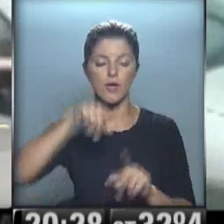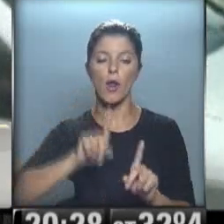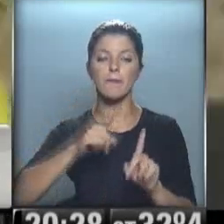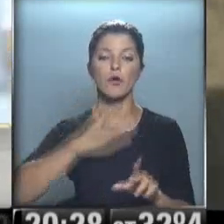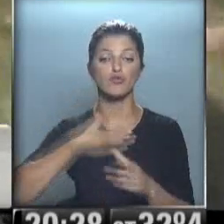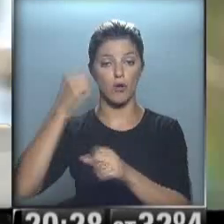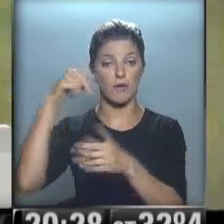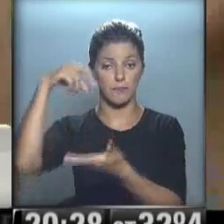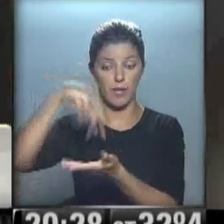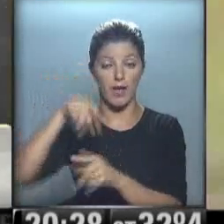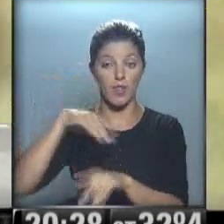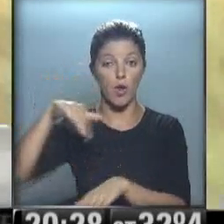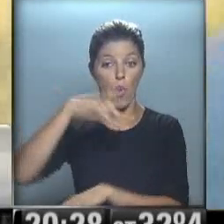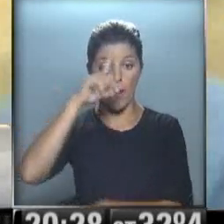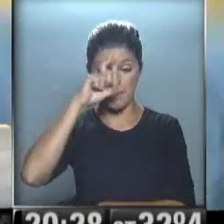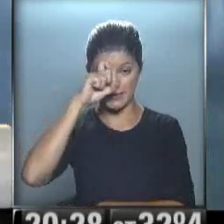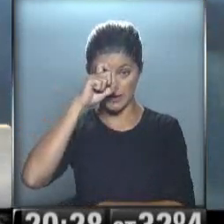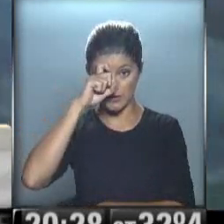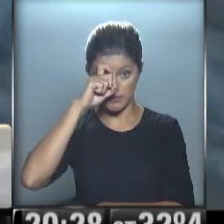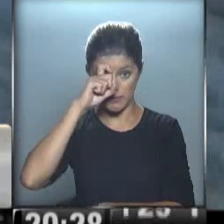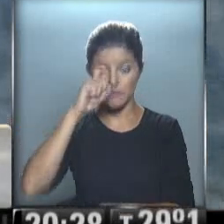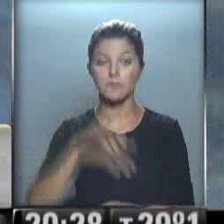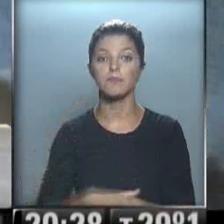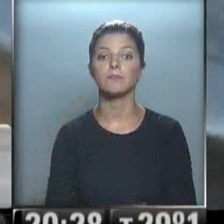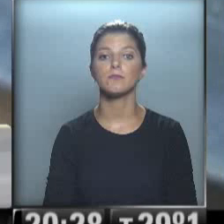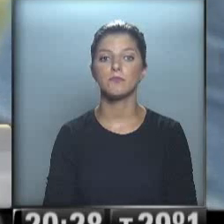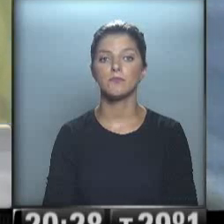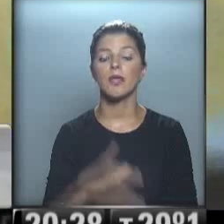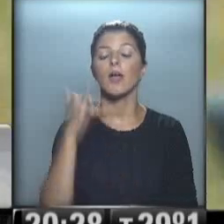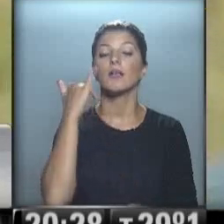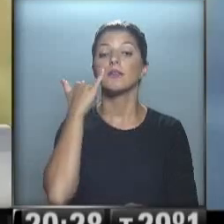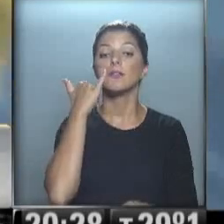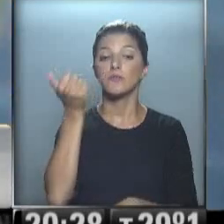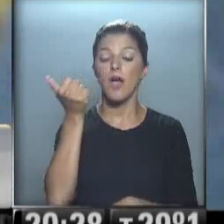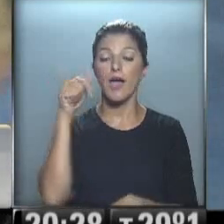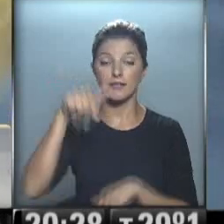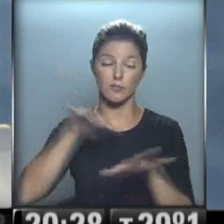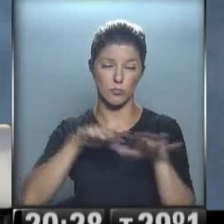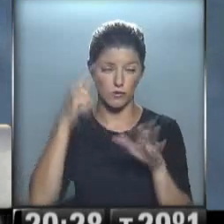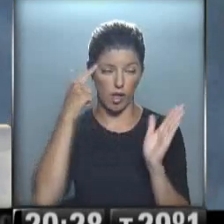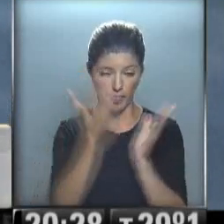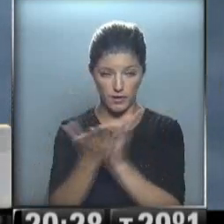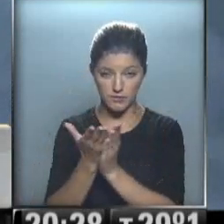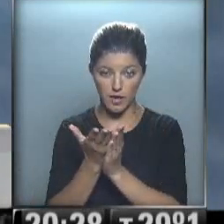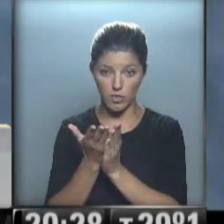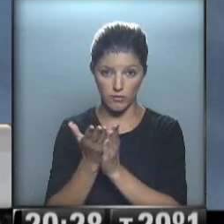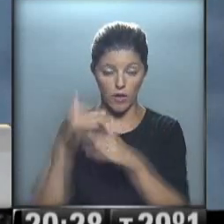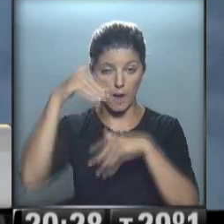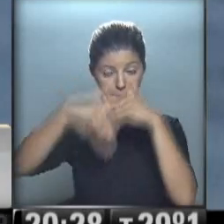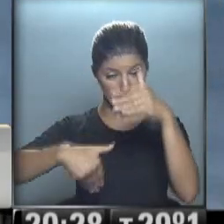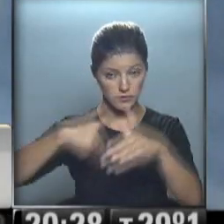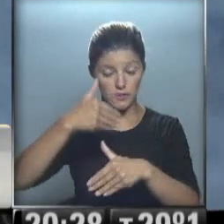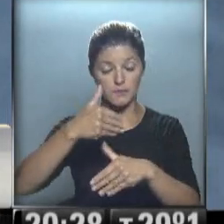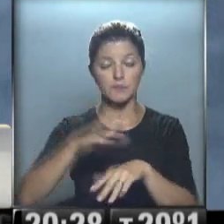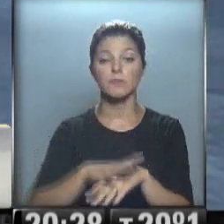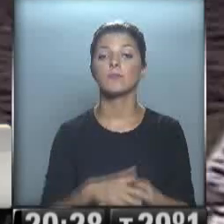el hospital ya eh analizando la situación que ha sucedido eh